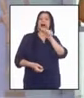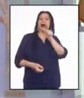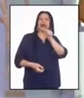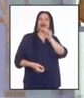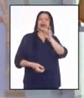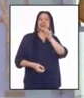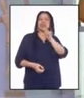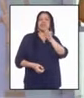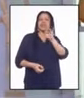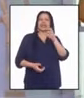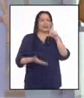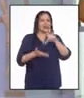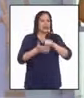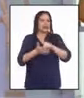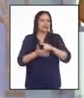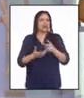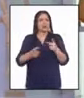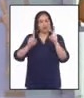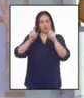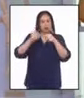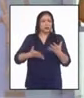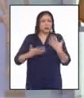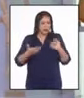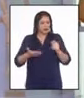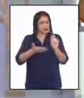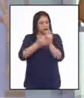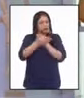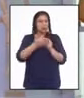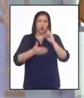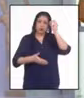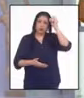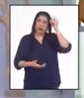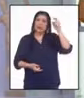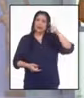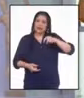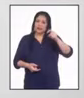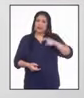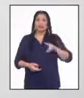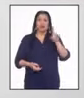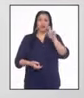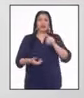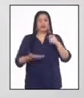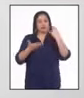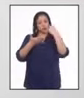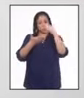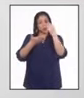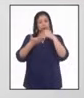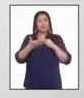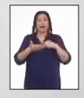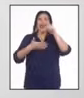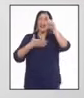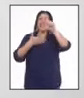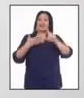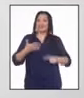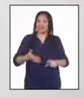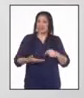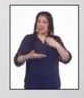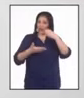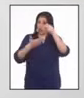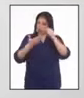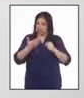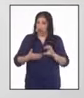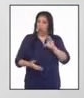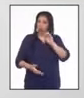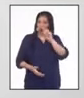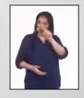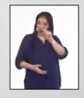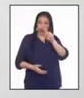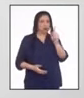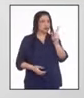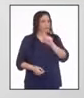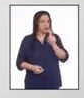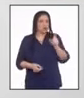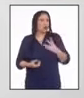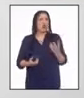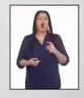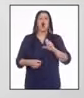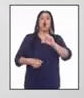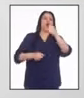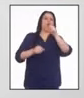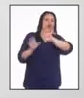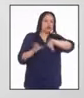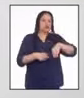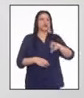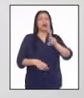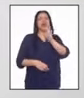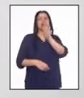¿para revisar un artículo de opinión seguiremos utilizando una lista de cotejo? No, utilizaremos una rúbrica, que